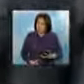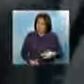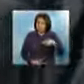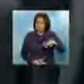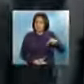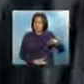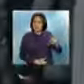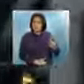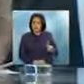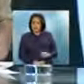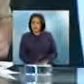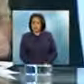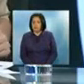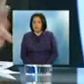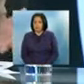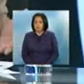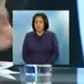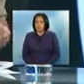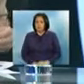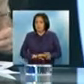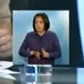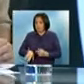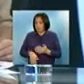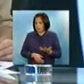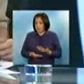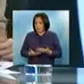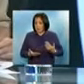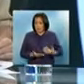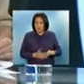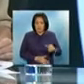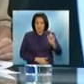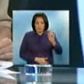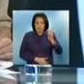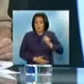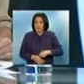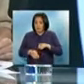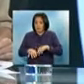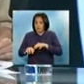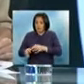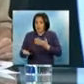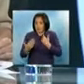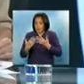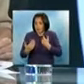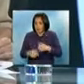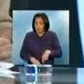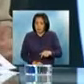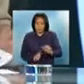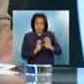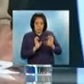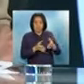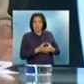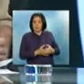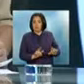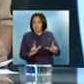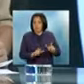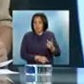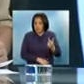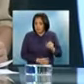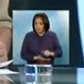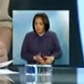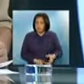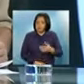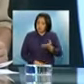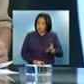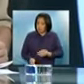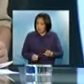Pablo Kuczynski. Bien, y antes de encabezar el desfile, Pedro Pablo Kuczynski conversó en exclusiva con un equipo de Latina. Además, fiel a su